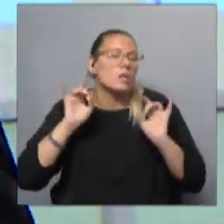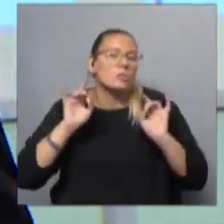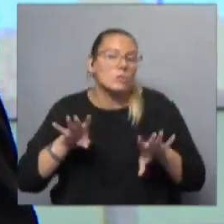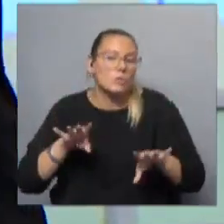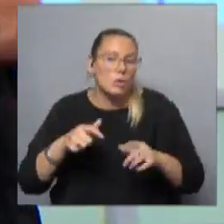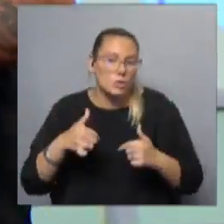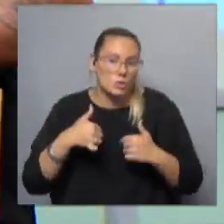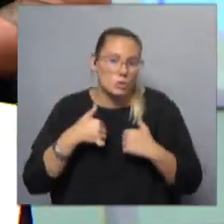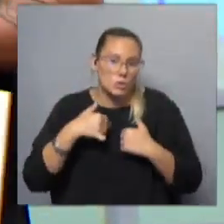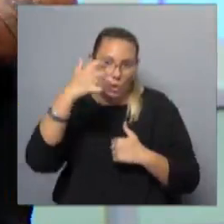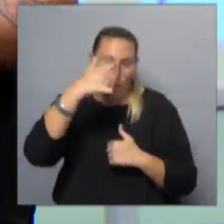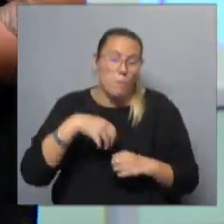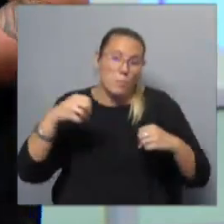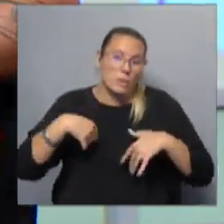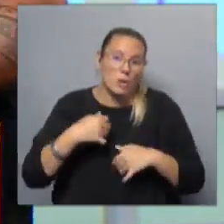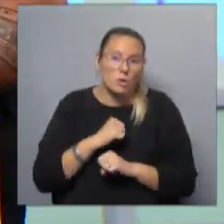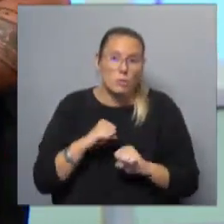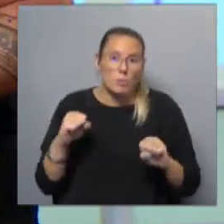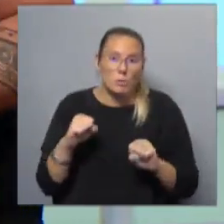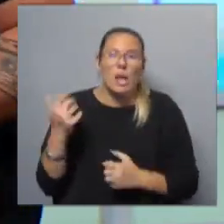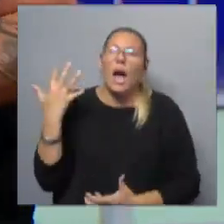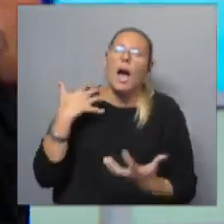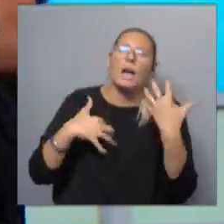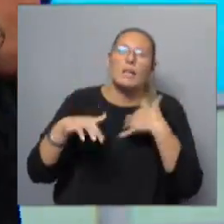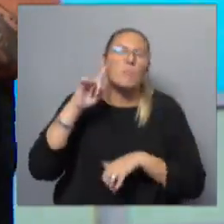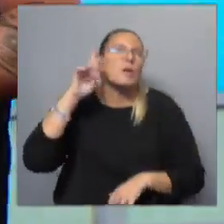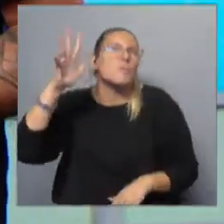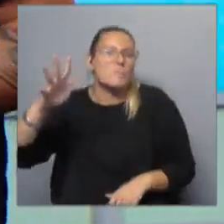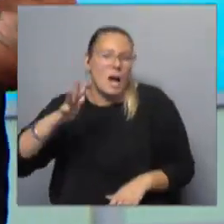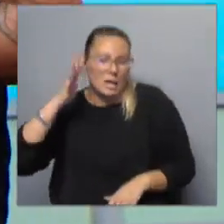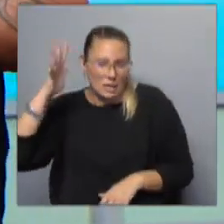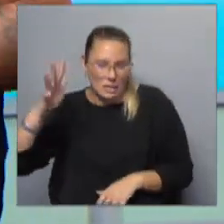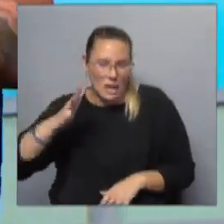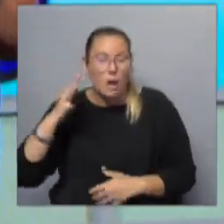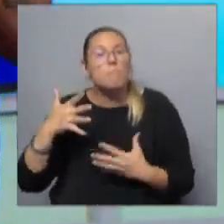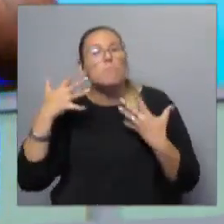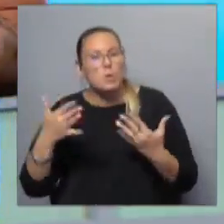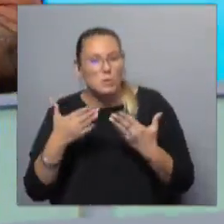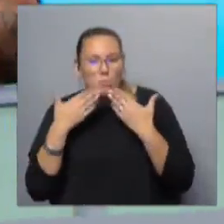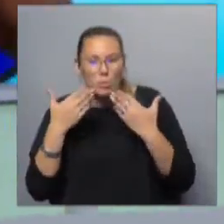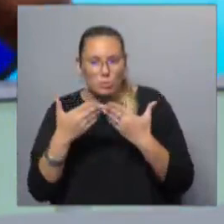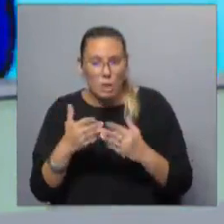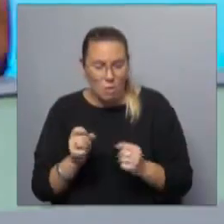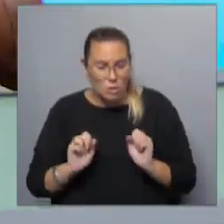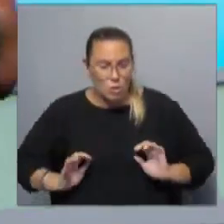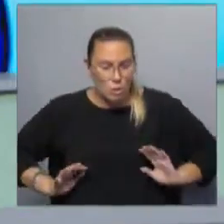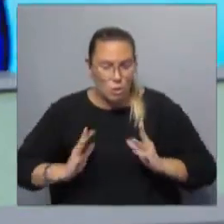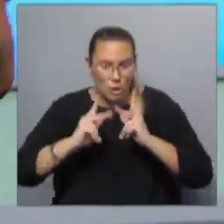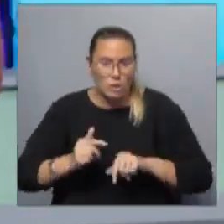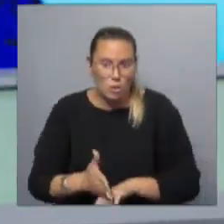mi caso, que soy un poco místico, se podría hasta topar con algún animal o algo. O sea, como que... Por eso preguntaba si había estado como armado o